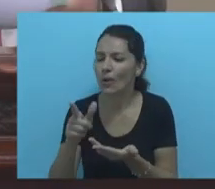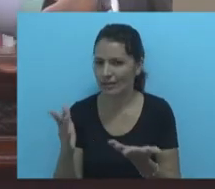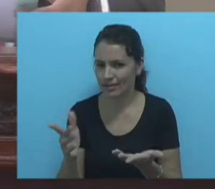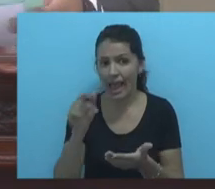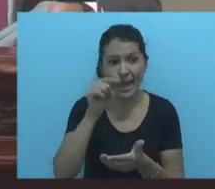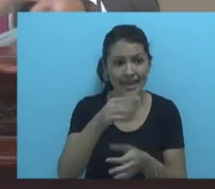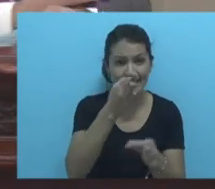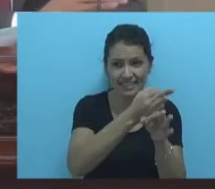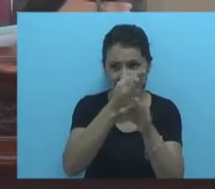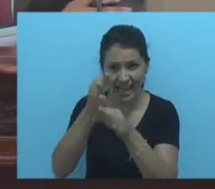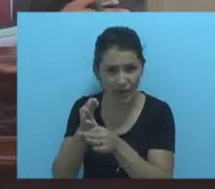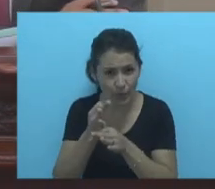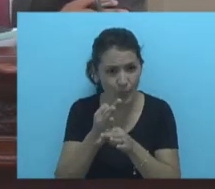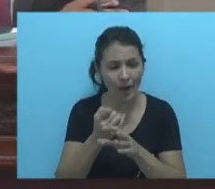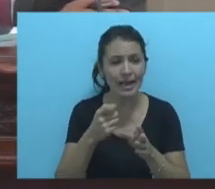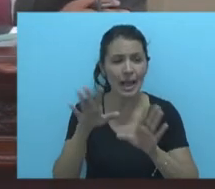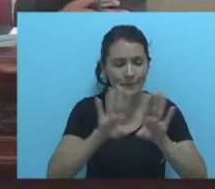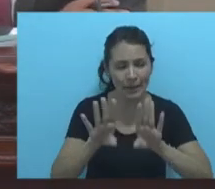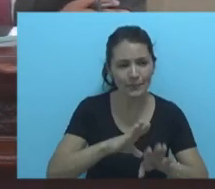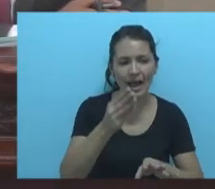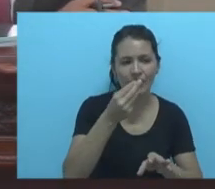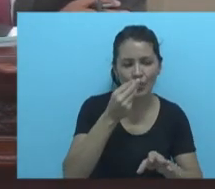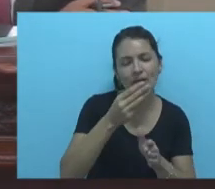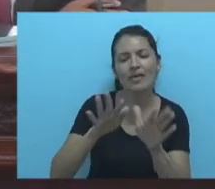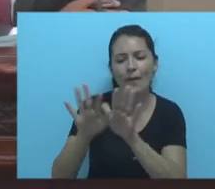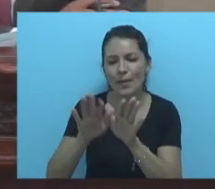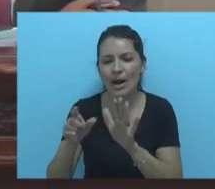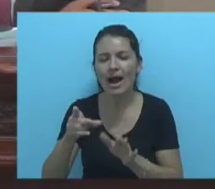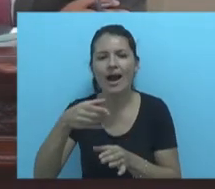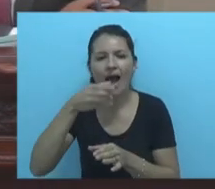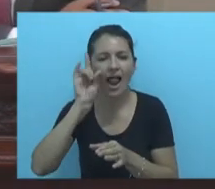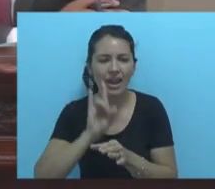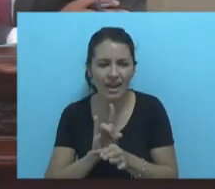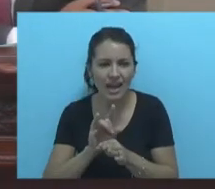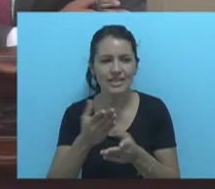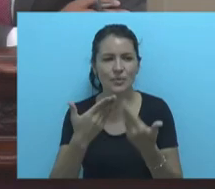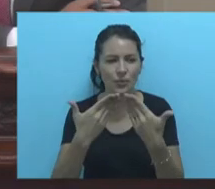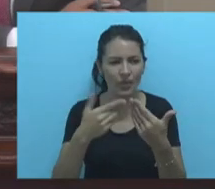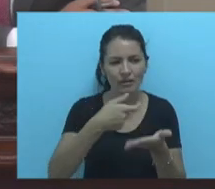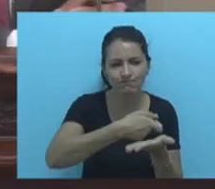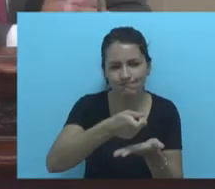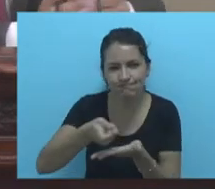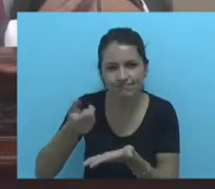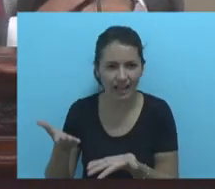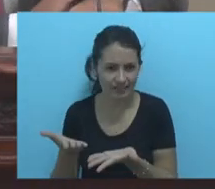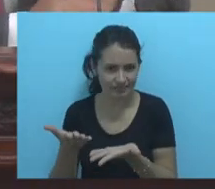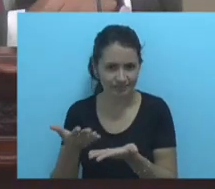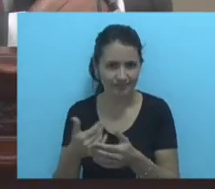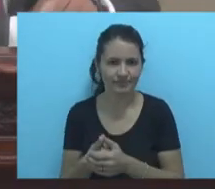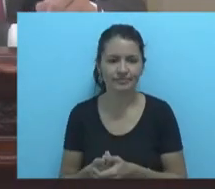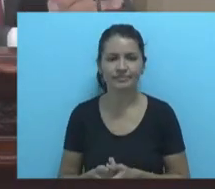A consideración de tratamiento sobre tablas del proyecto de comunicación, a votación, resulta